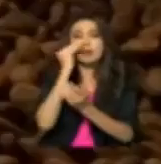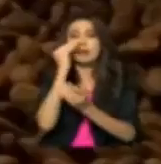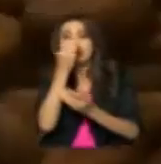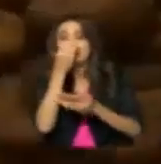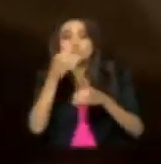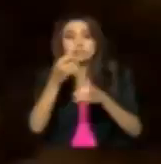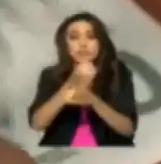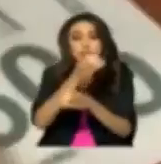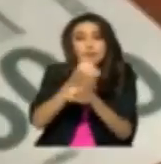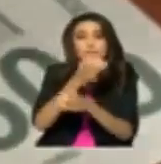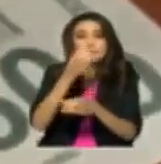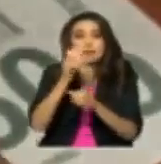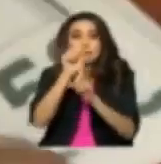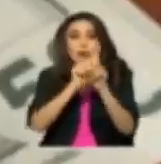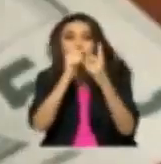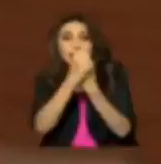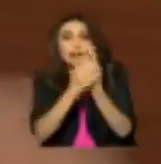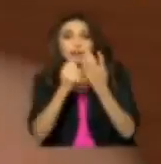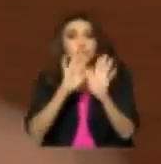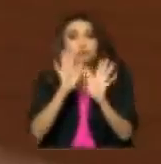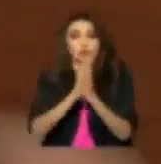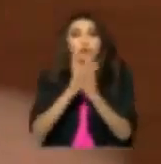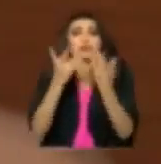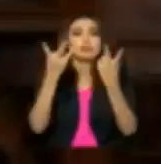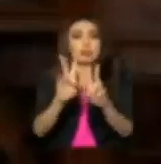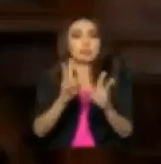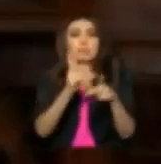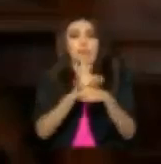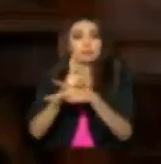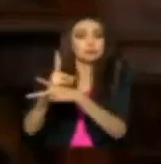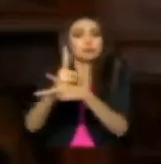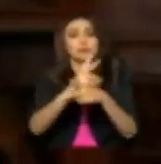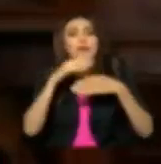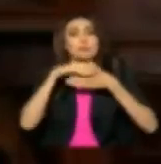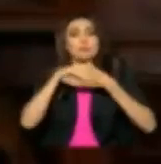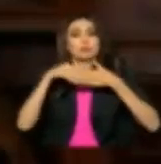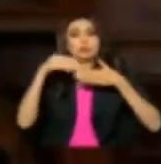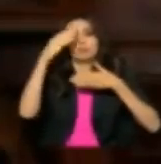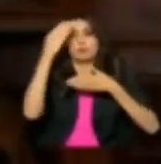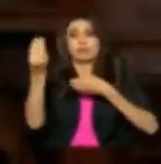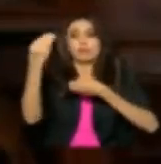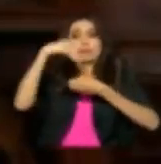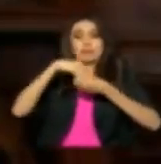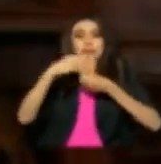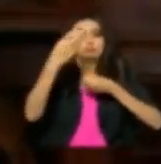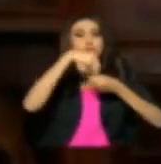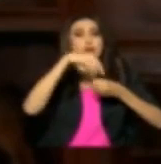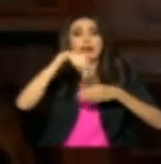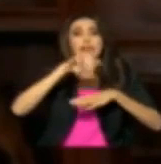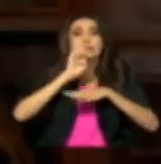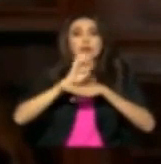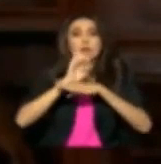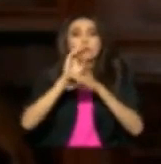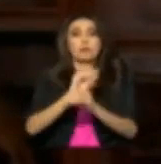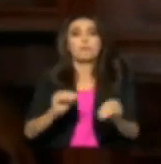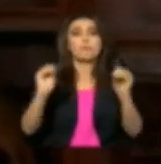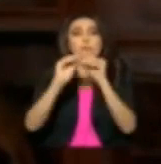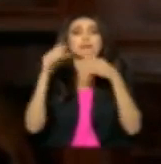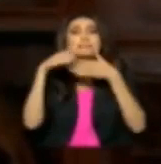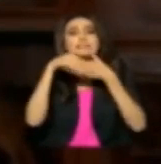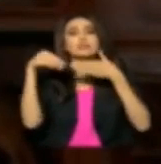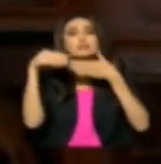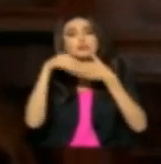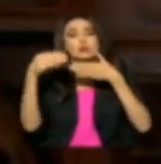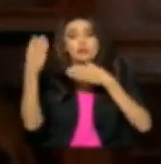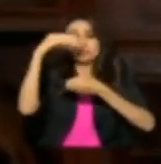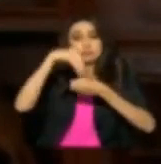café, sino que con ello sostenemos la dolarización por la entrada de divisas. Vamos a permitirles optar por un procedimiento